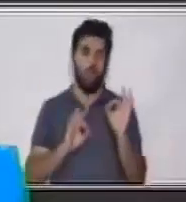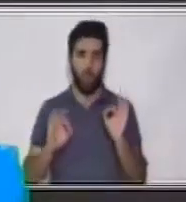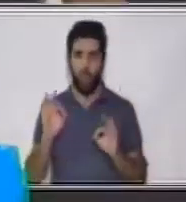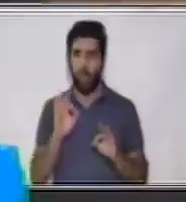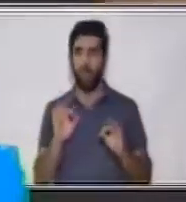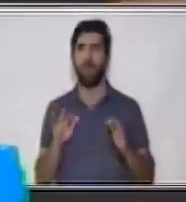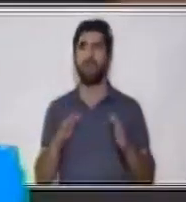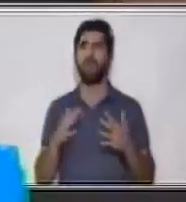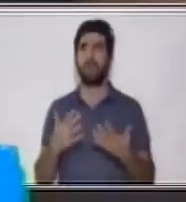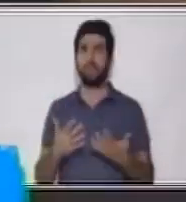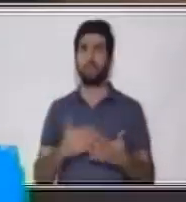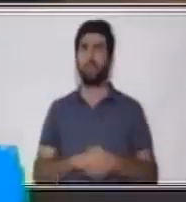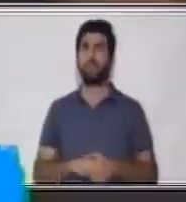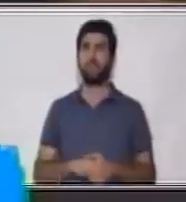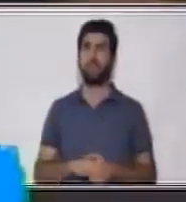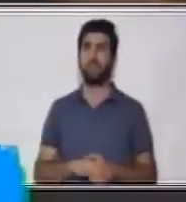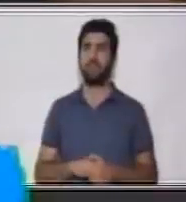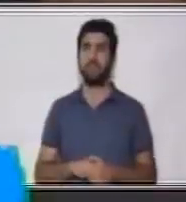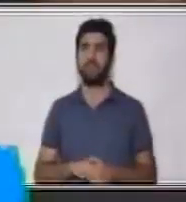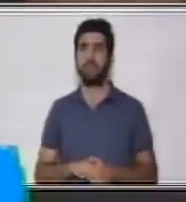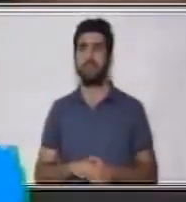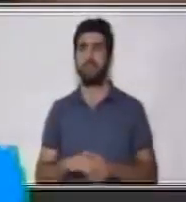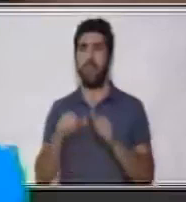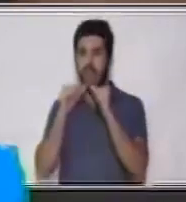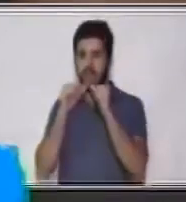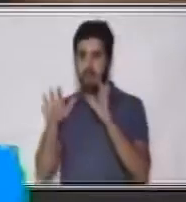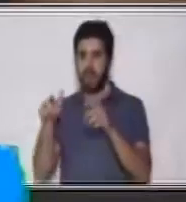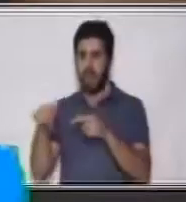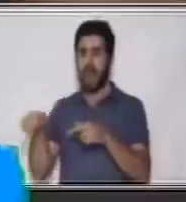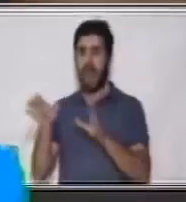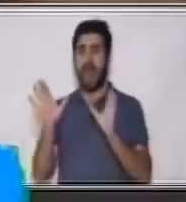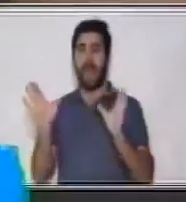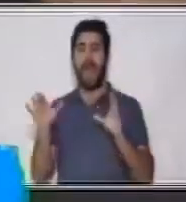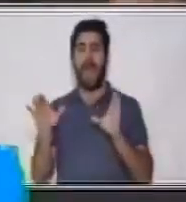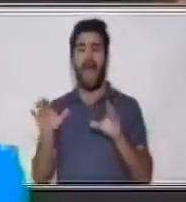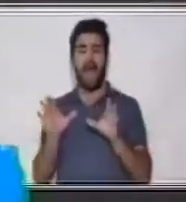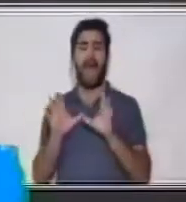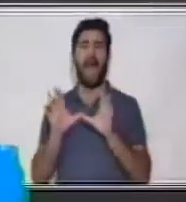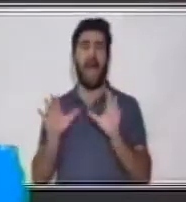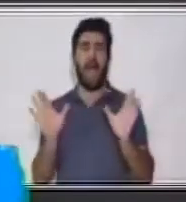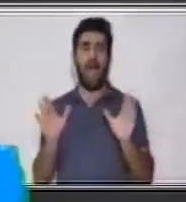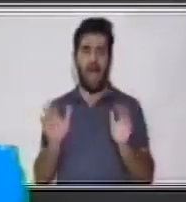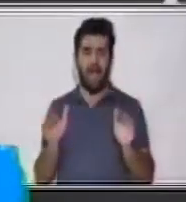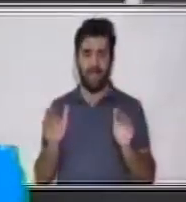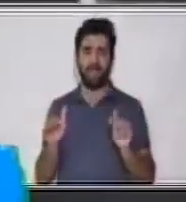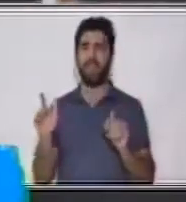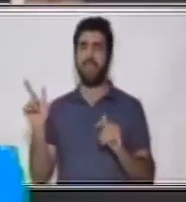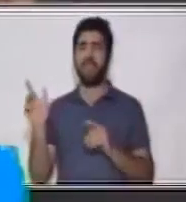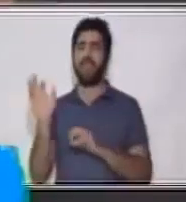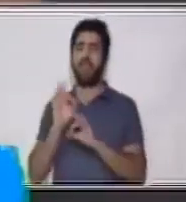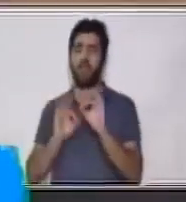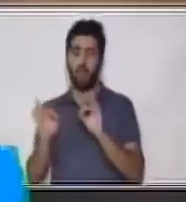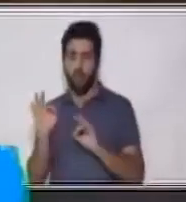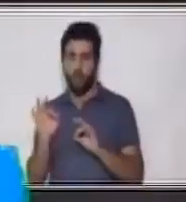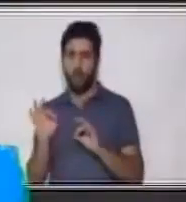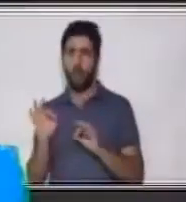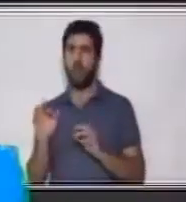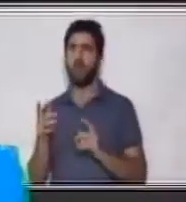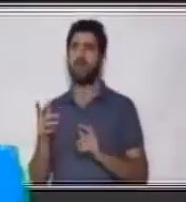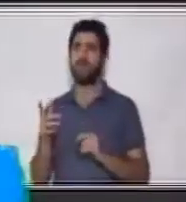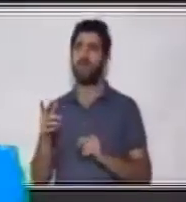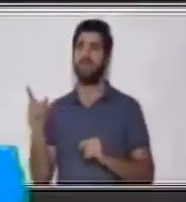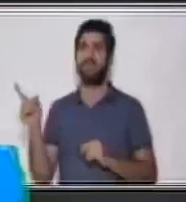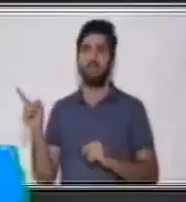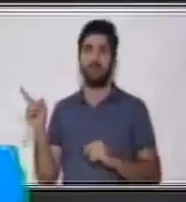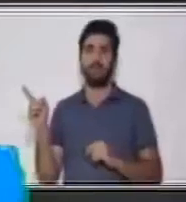¿Pertenecen al campo semántico de las aves? ¿O pertenecen al campo semántico